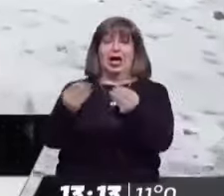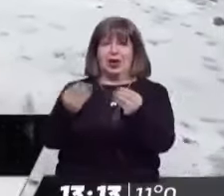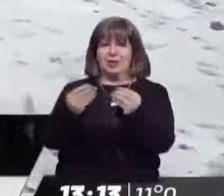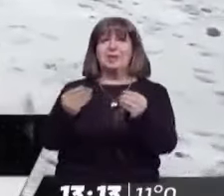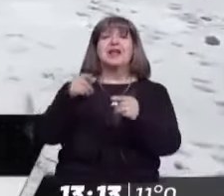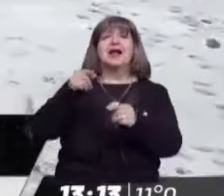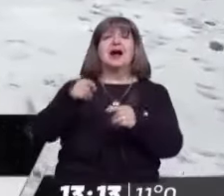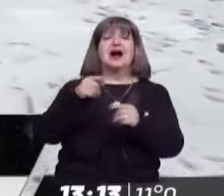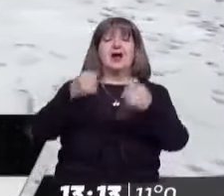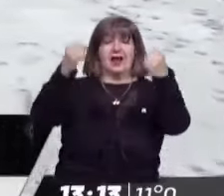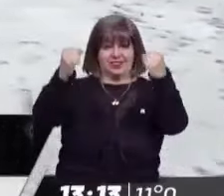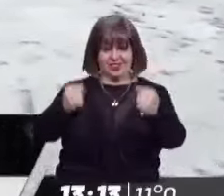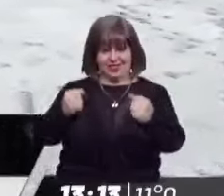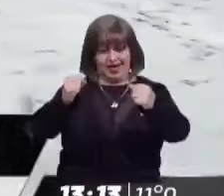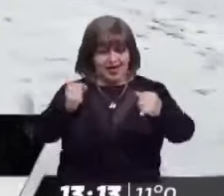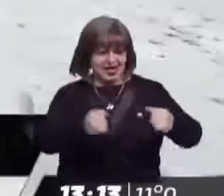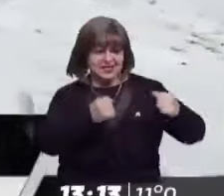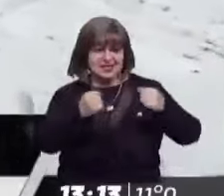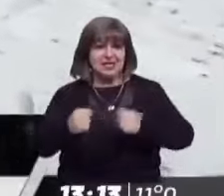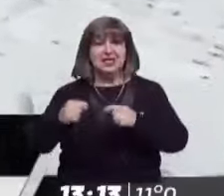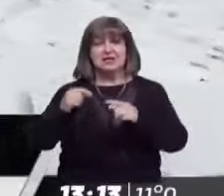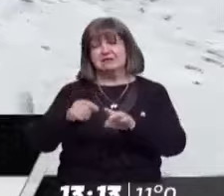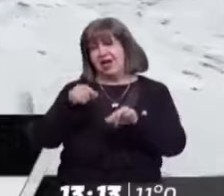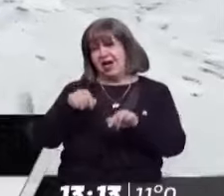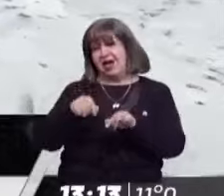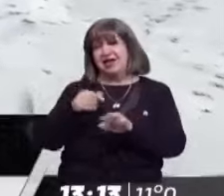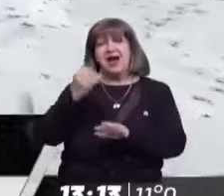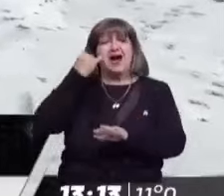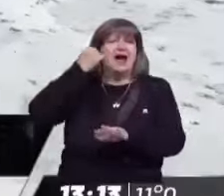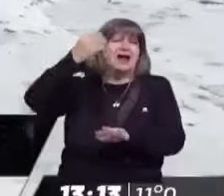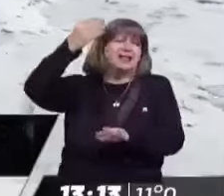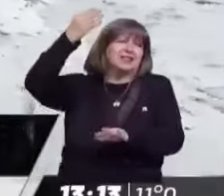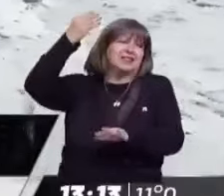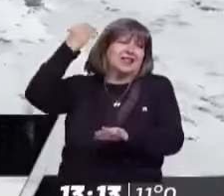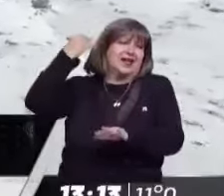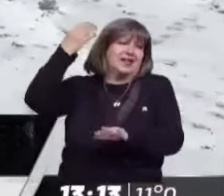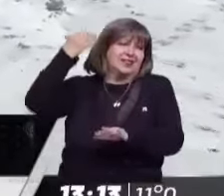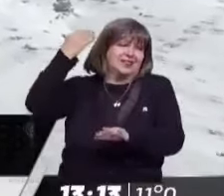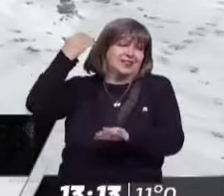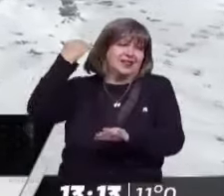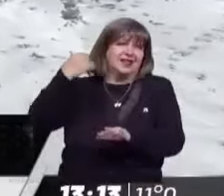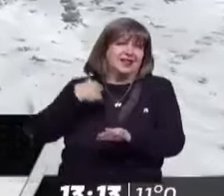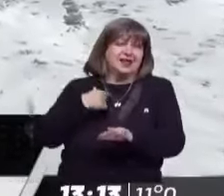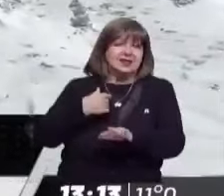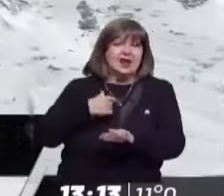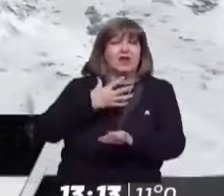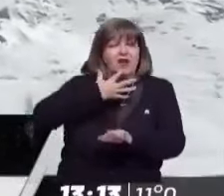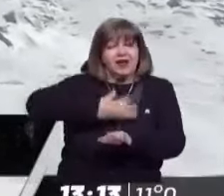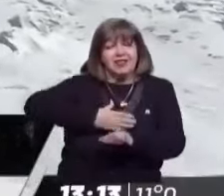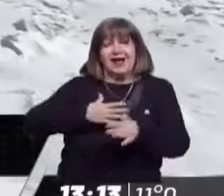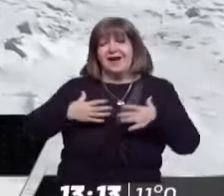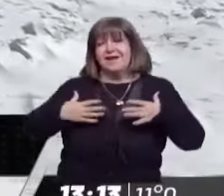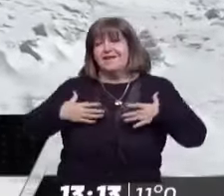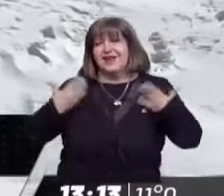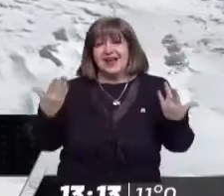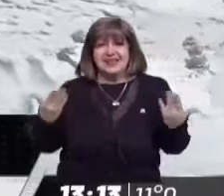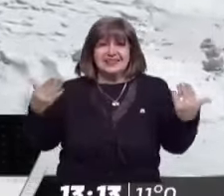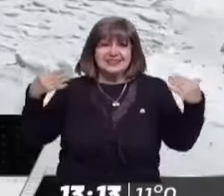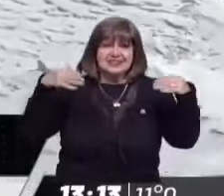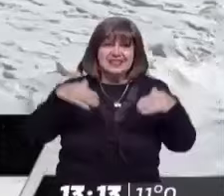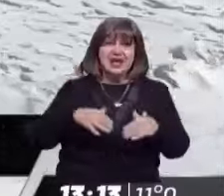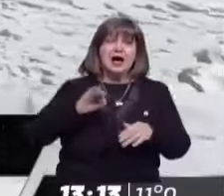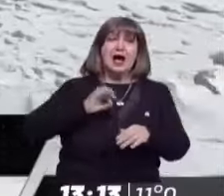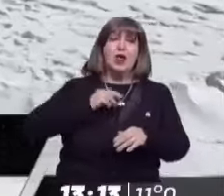famoso centro de esquí de Vallecitos y poníamos en el graf un paraíso olvidado, porque vinimos, fuimos felices y después dejamos de venir. Precioso.